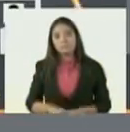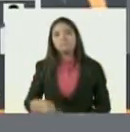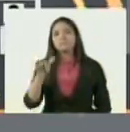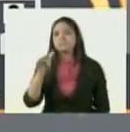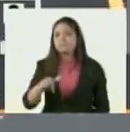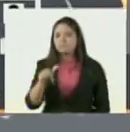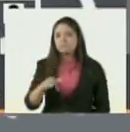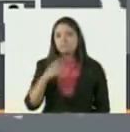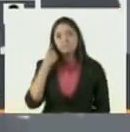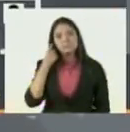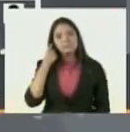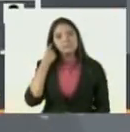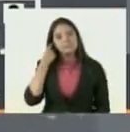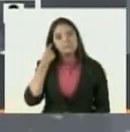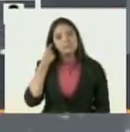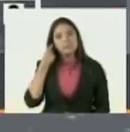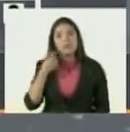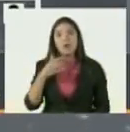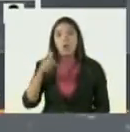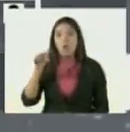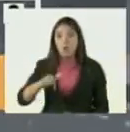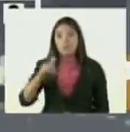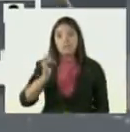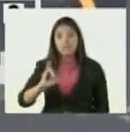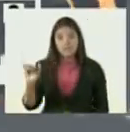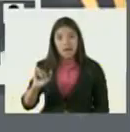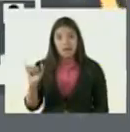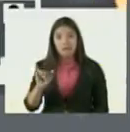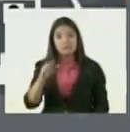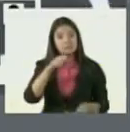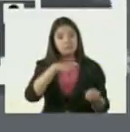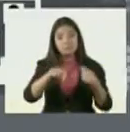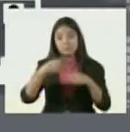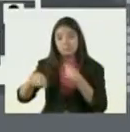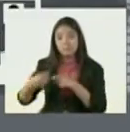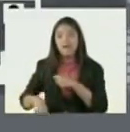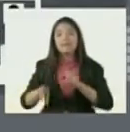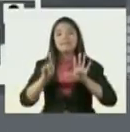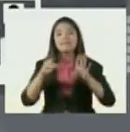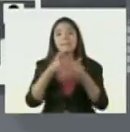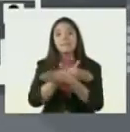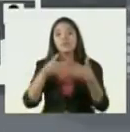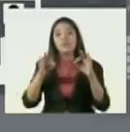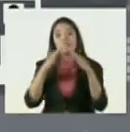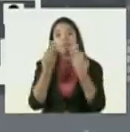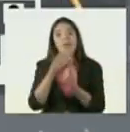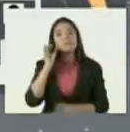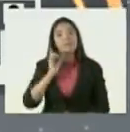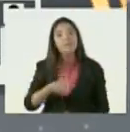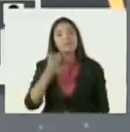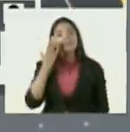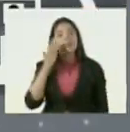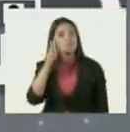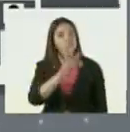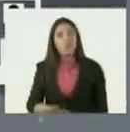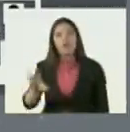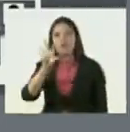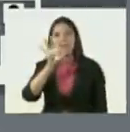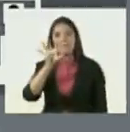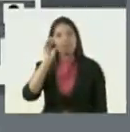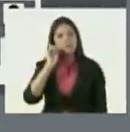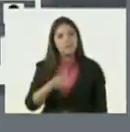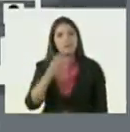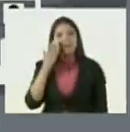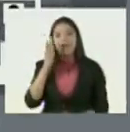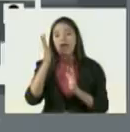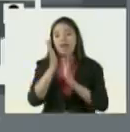hoy estamos llegando a más de 6 millones de familias. Debe saber nuestra patria que en